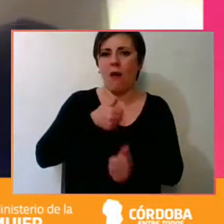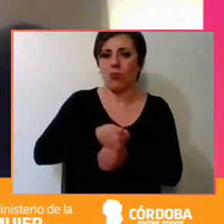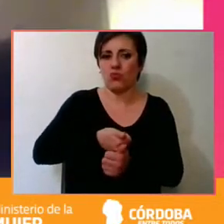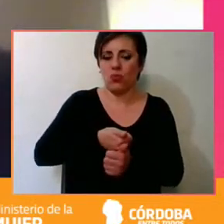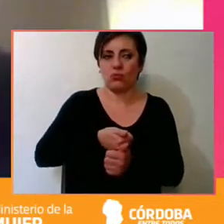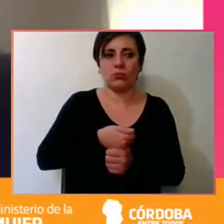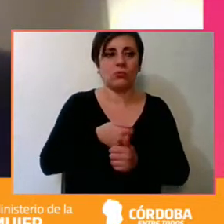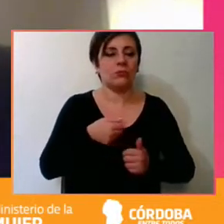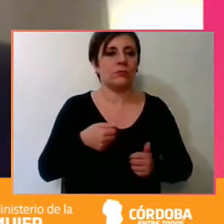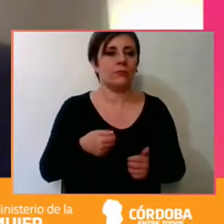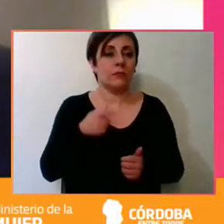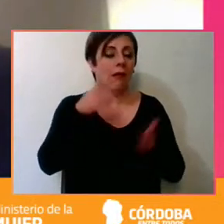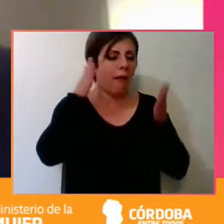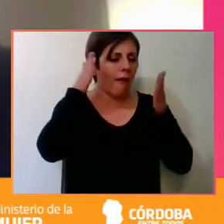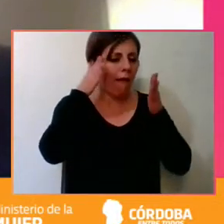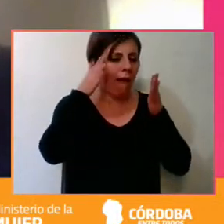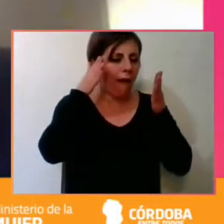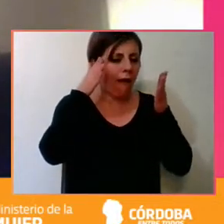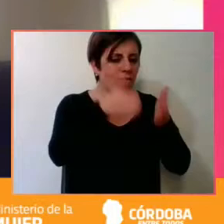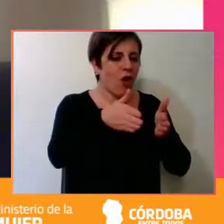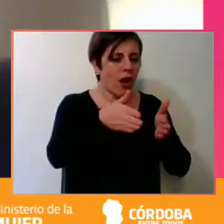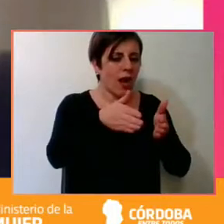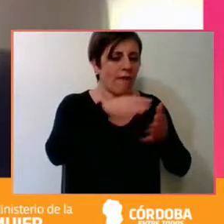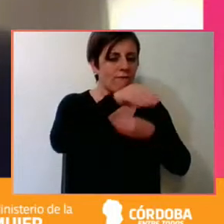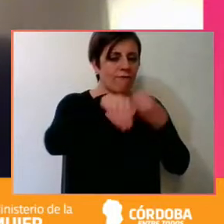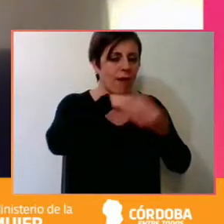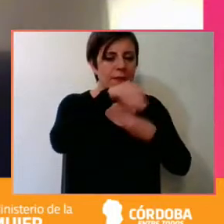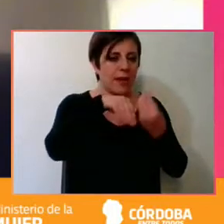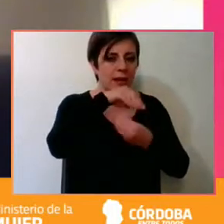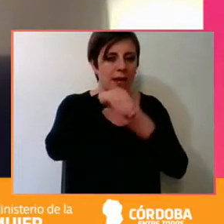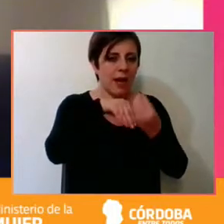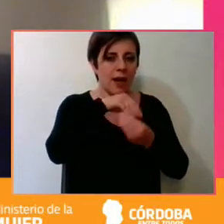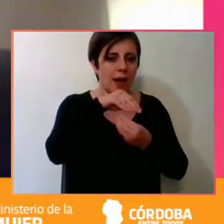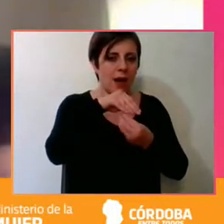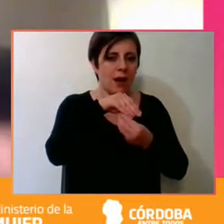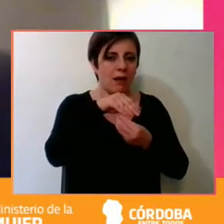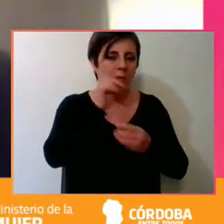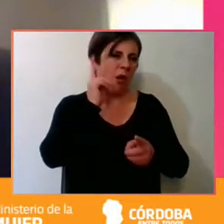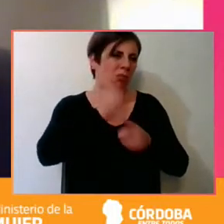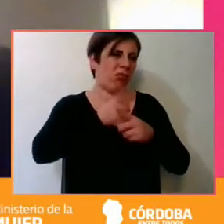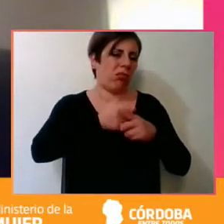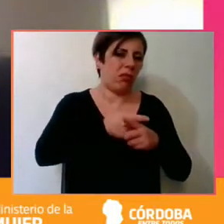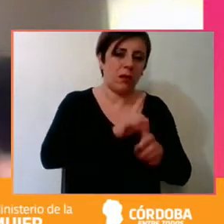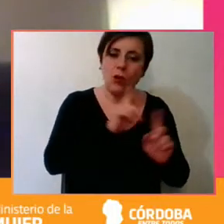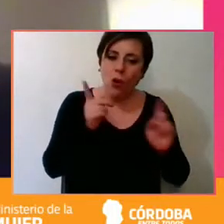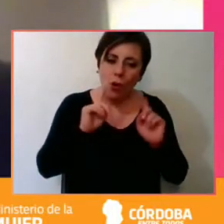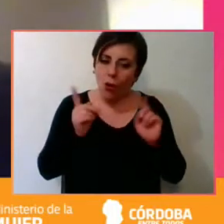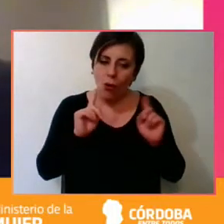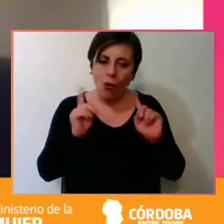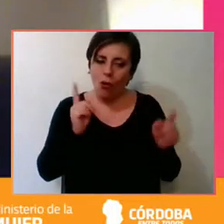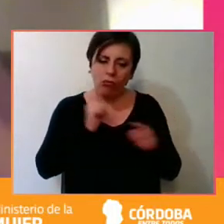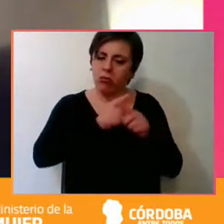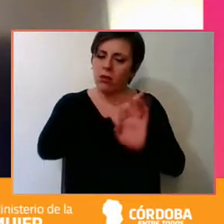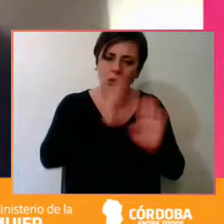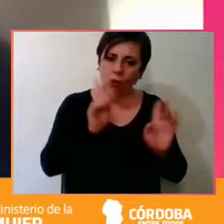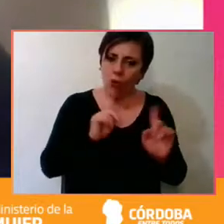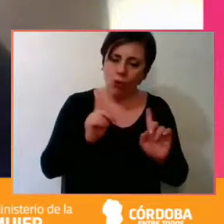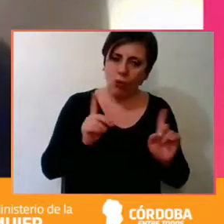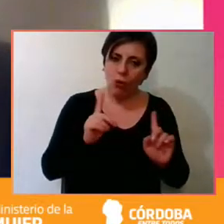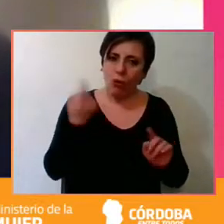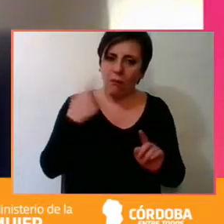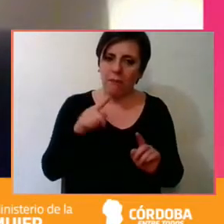Y es que el enfoque familiar, que por supuesto no es reprochable, no quiero decir con esto que sea reprochable, pero seguramente